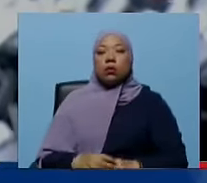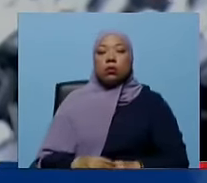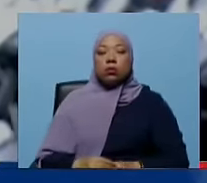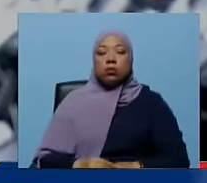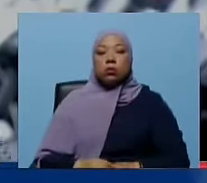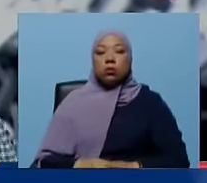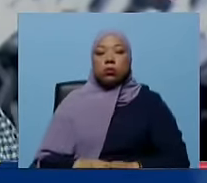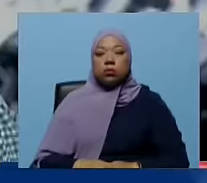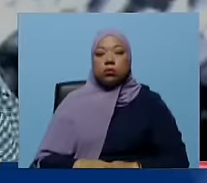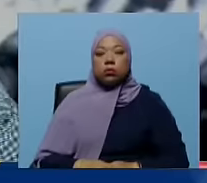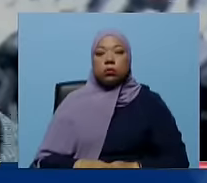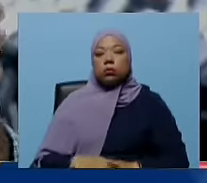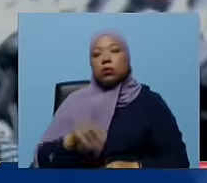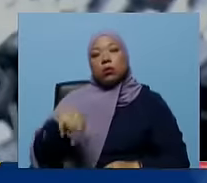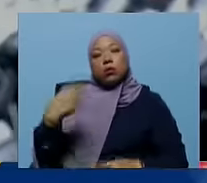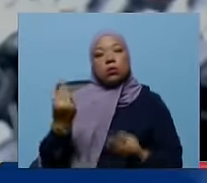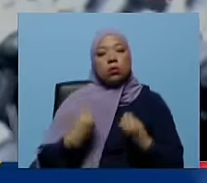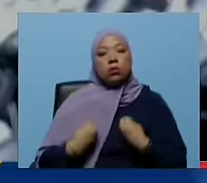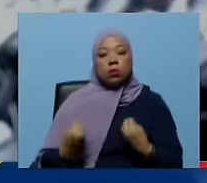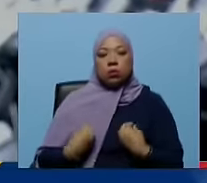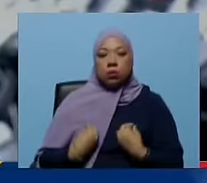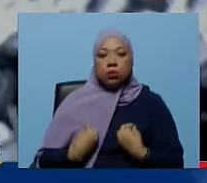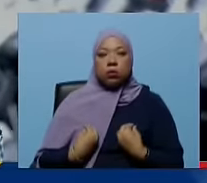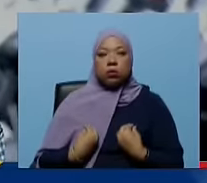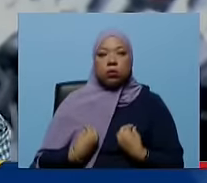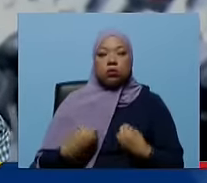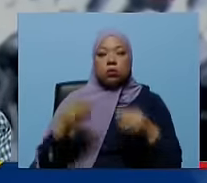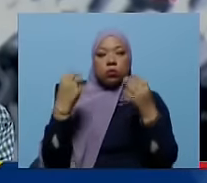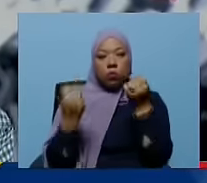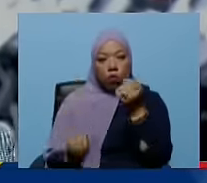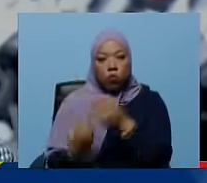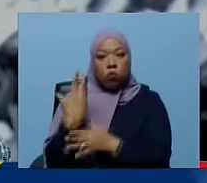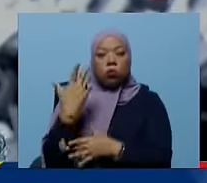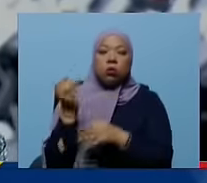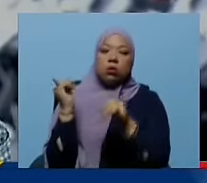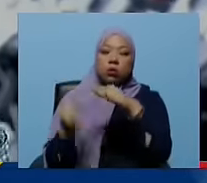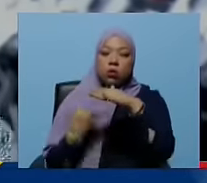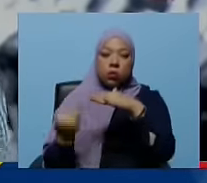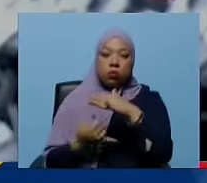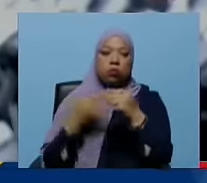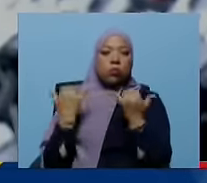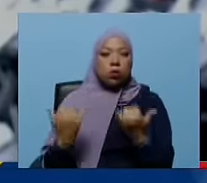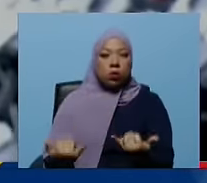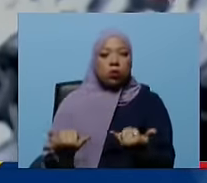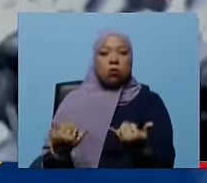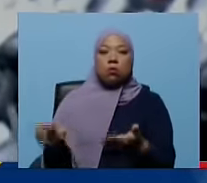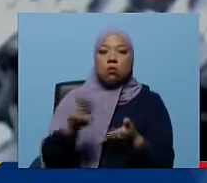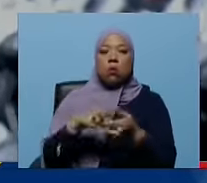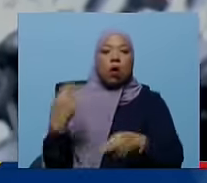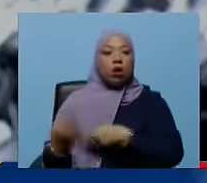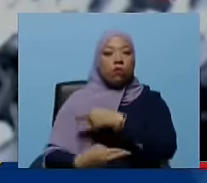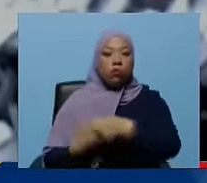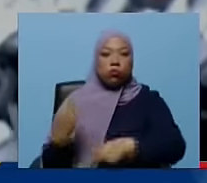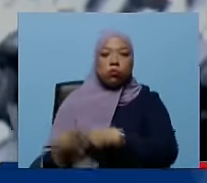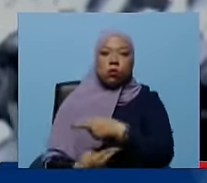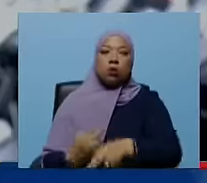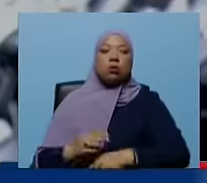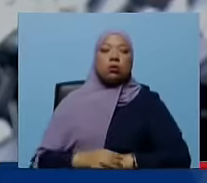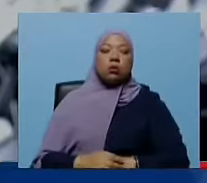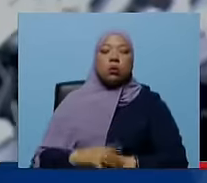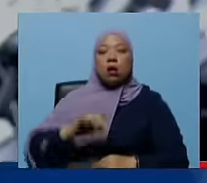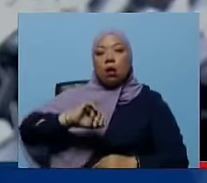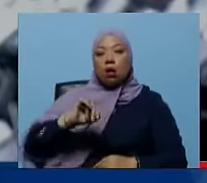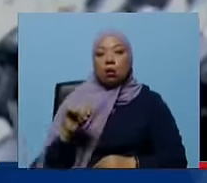Luego vivimos lo que vivimos y se fundaron las primeras instituciones ya para hacer la revolución. La